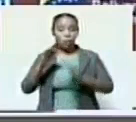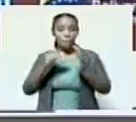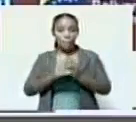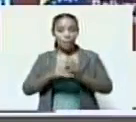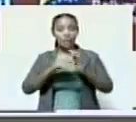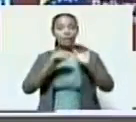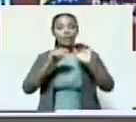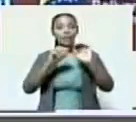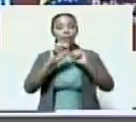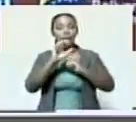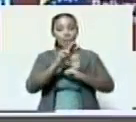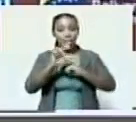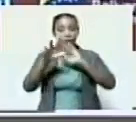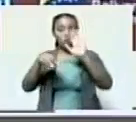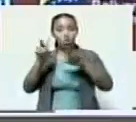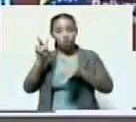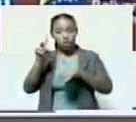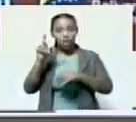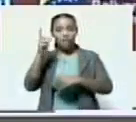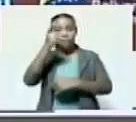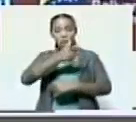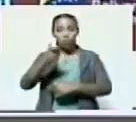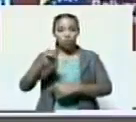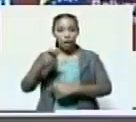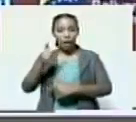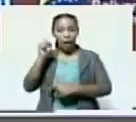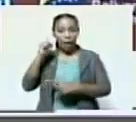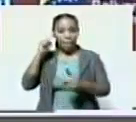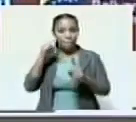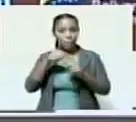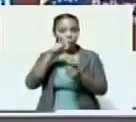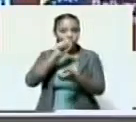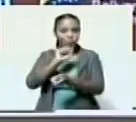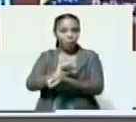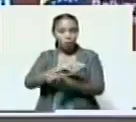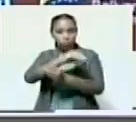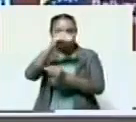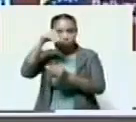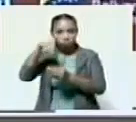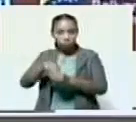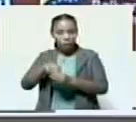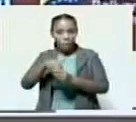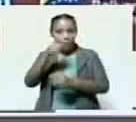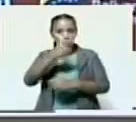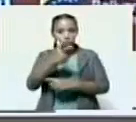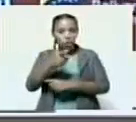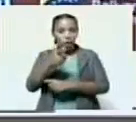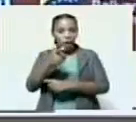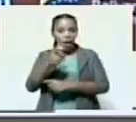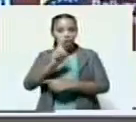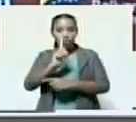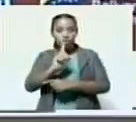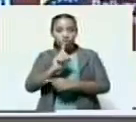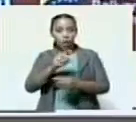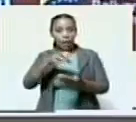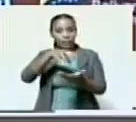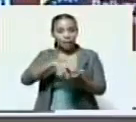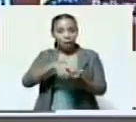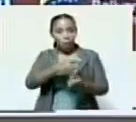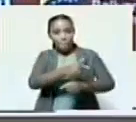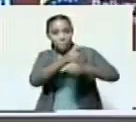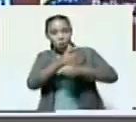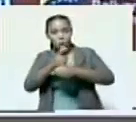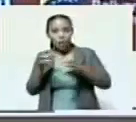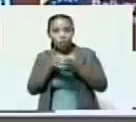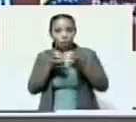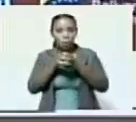74.312 personas fueron objeto de confinamiento por parte de actores armados no estatales y grupos